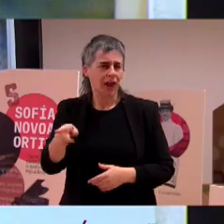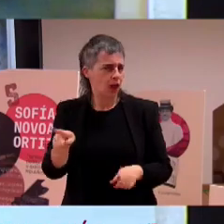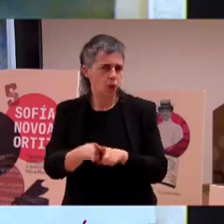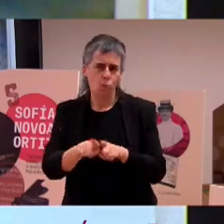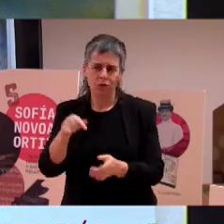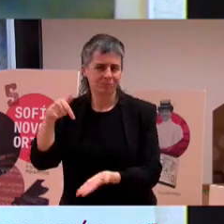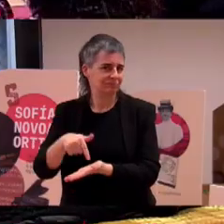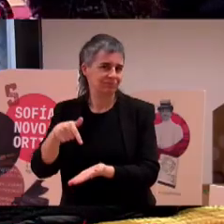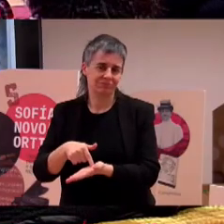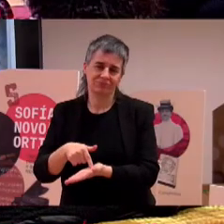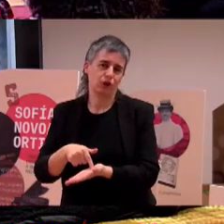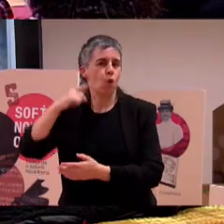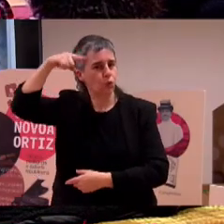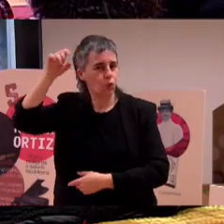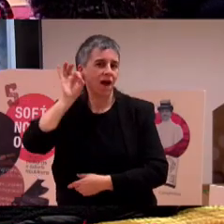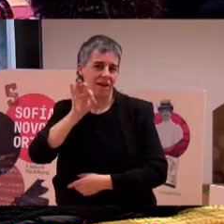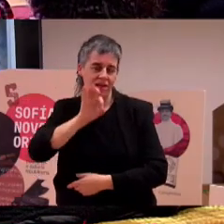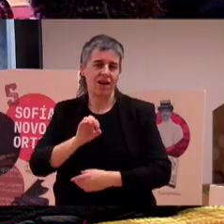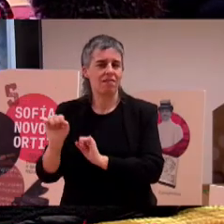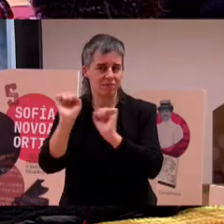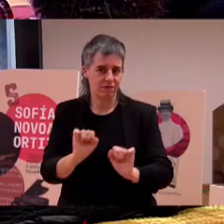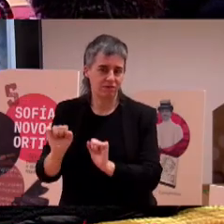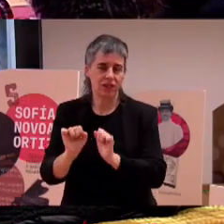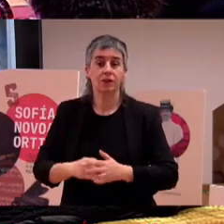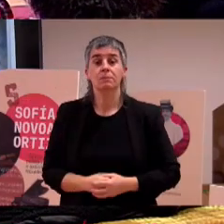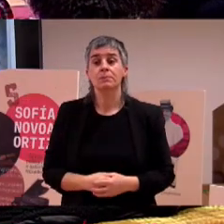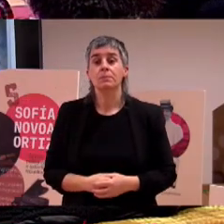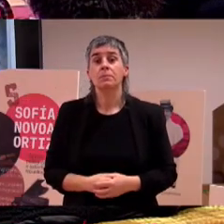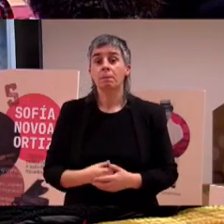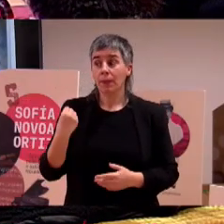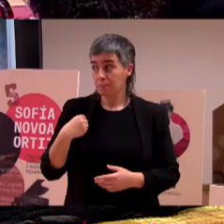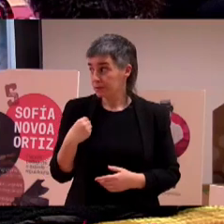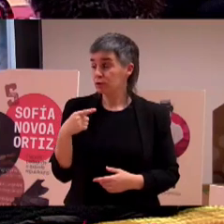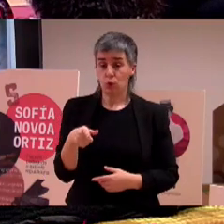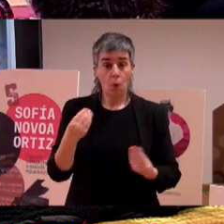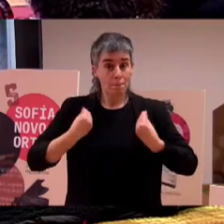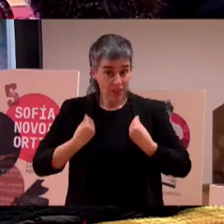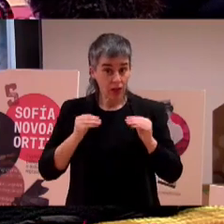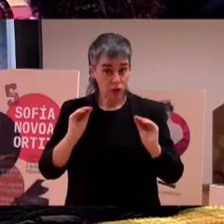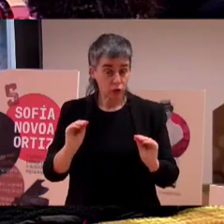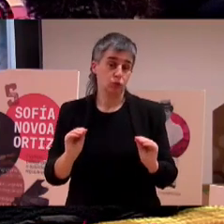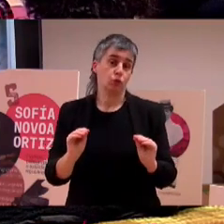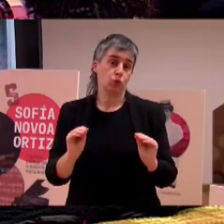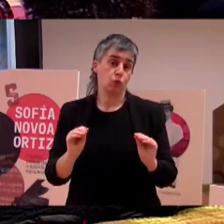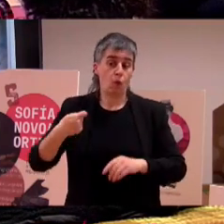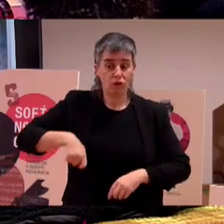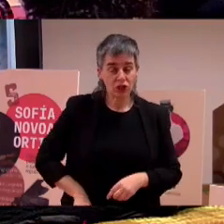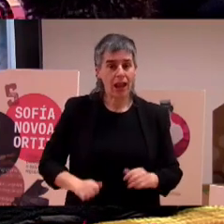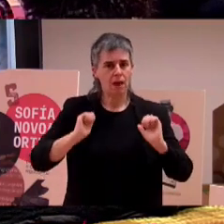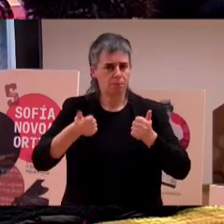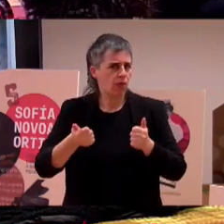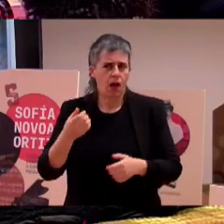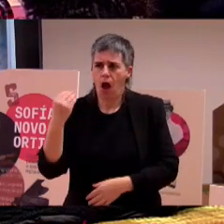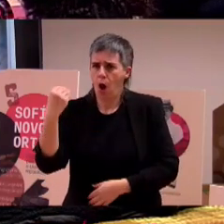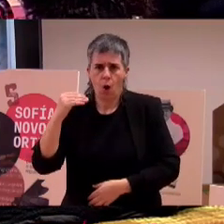non? Esta trayectoria comezou cando saiu de Vigo moi nova con 17 anos para cumprir o sono de seu pai, que